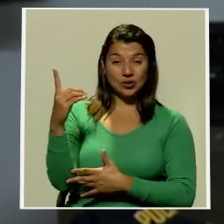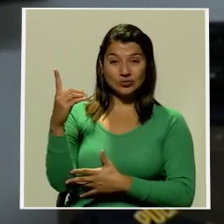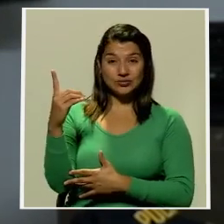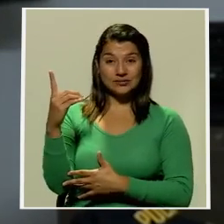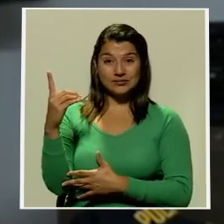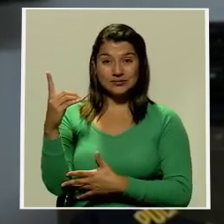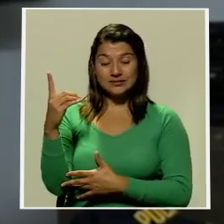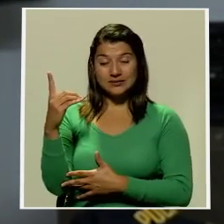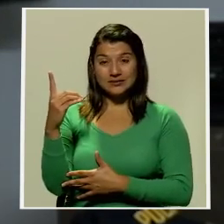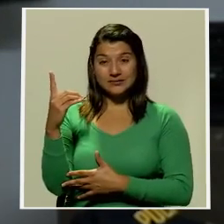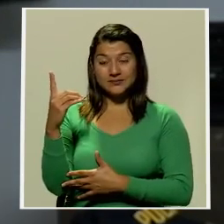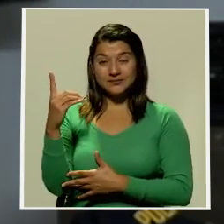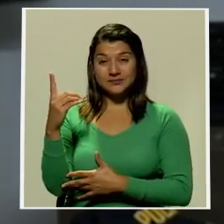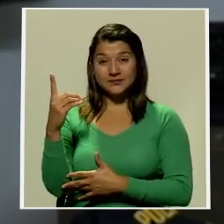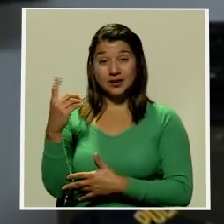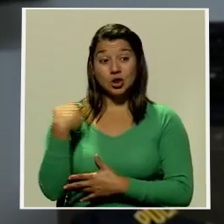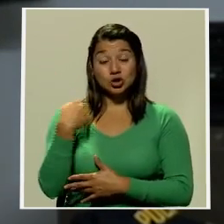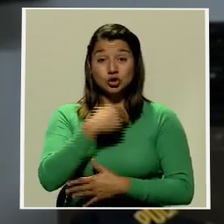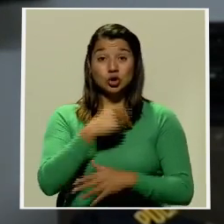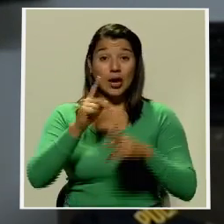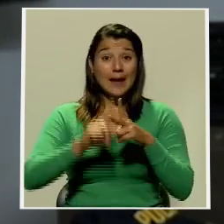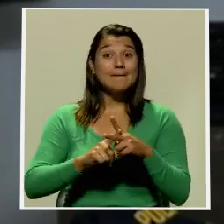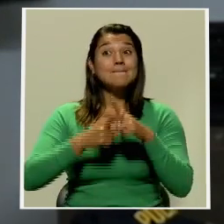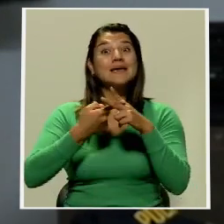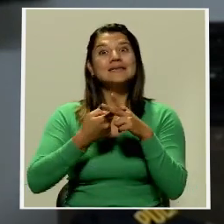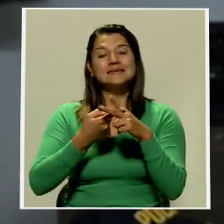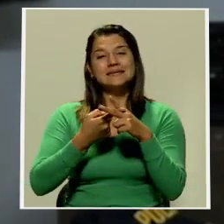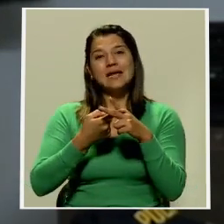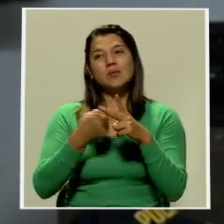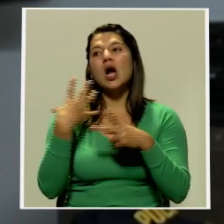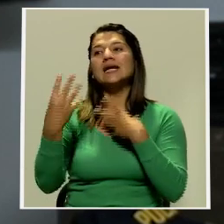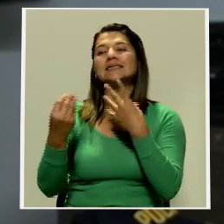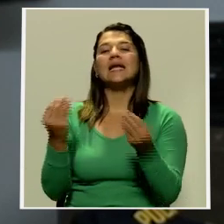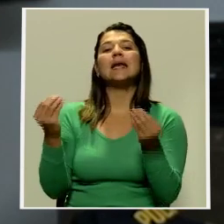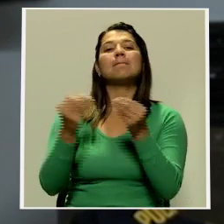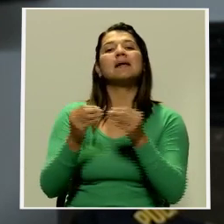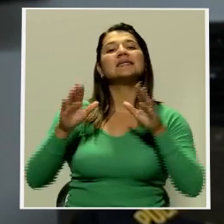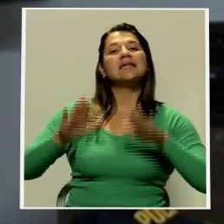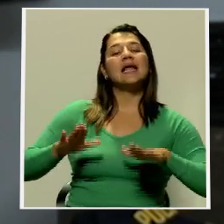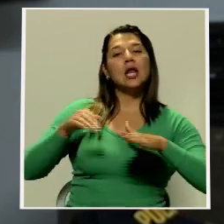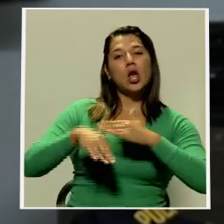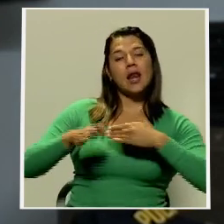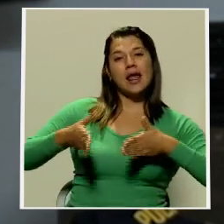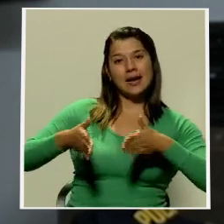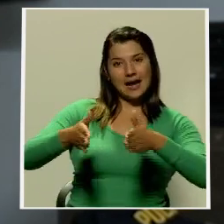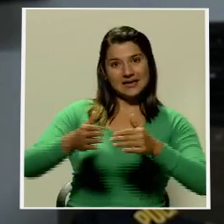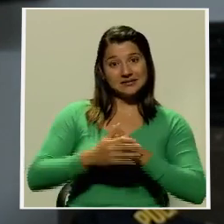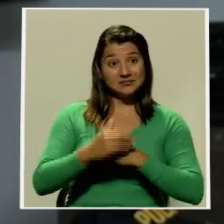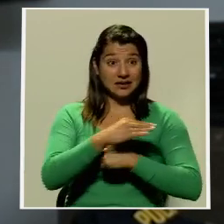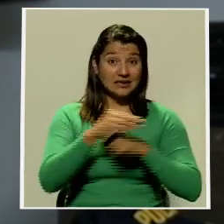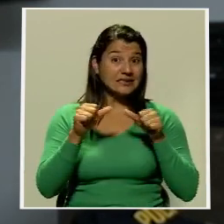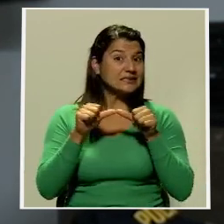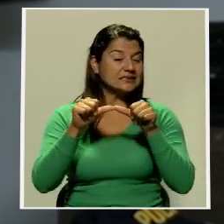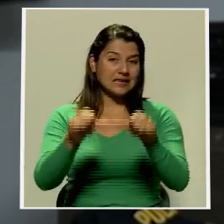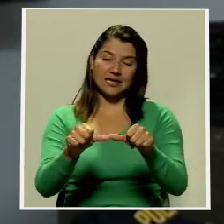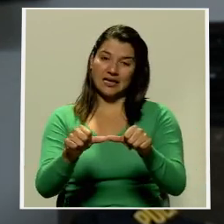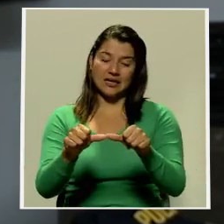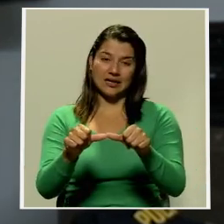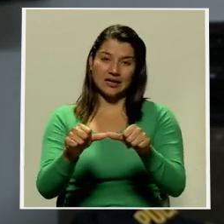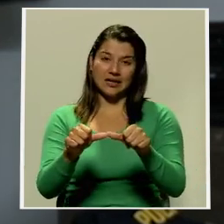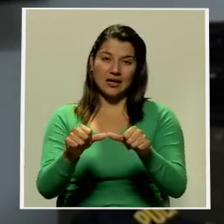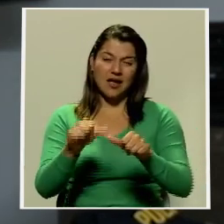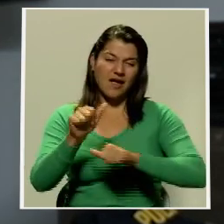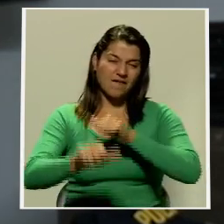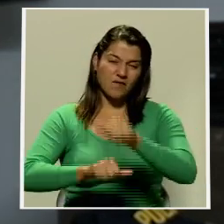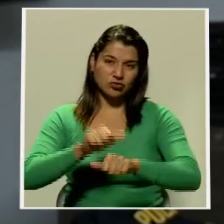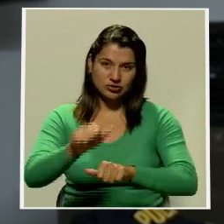vamos a empezar a salir con más tranquilidad a la calle, y seguir dando nuestro mejor